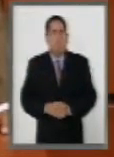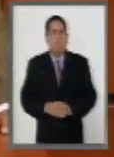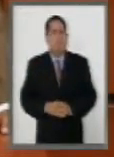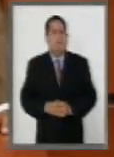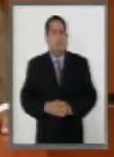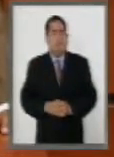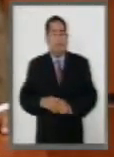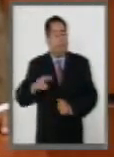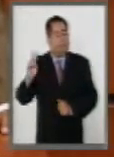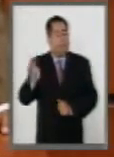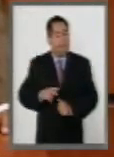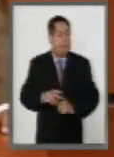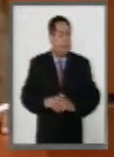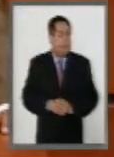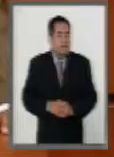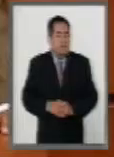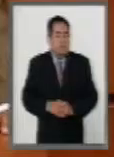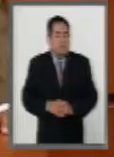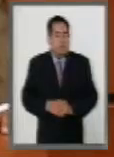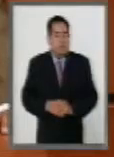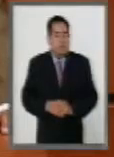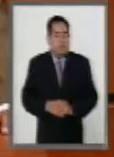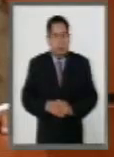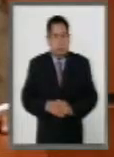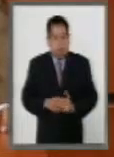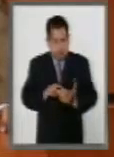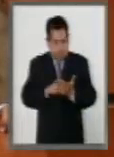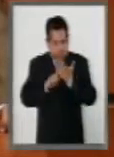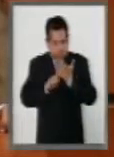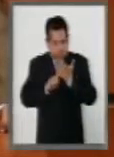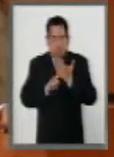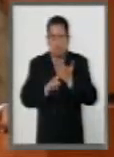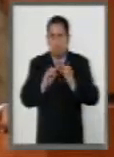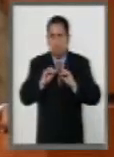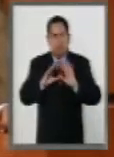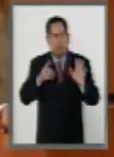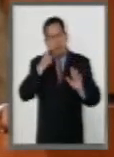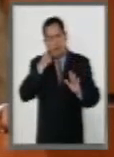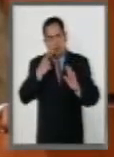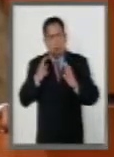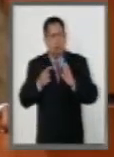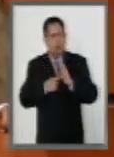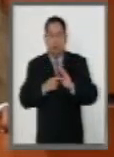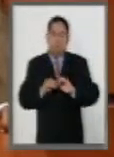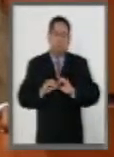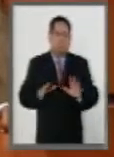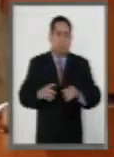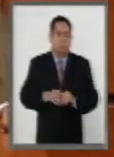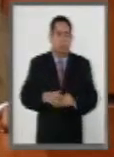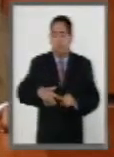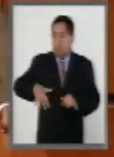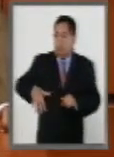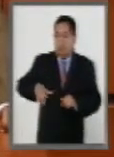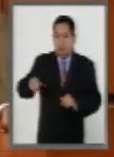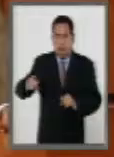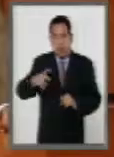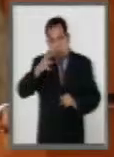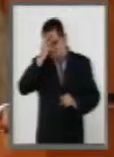Efectivamente, está demostrándose con esta ley que lo que señalaba Morelos